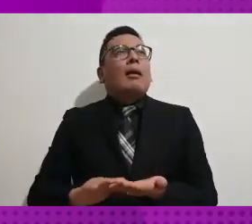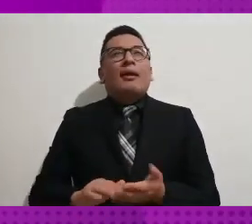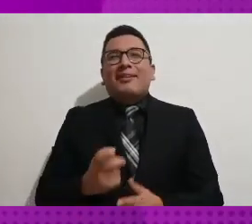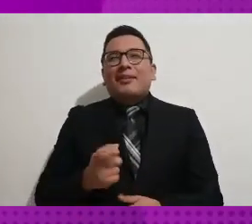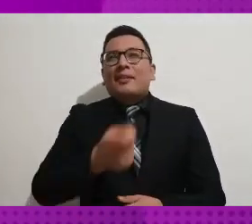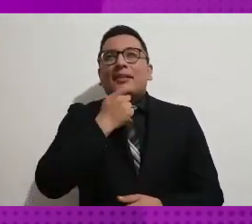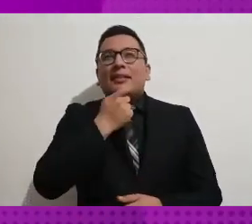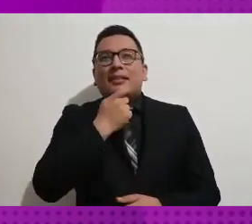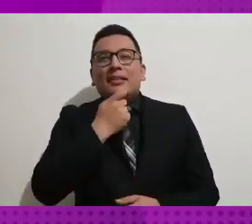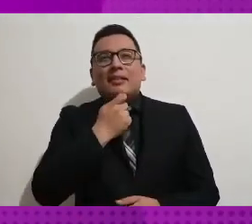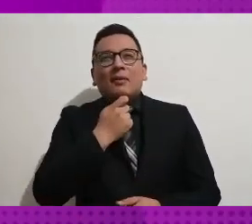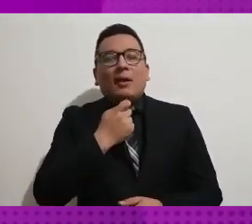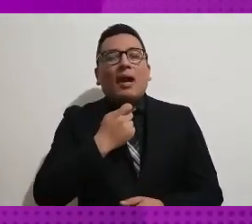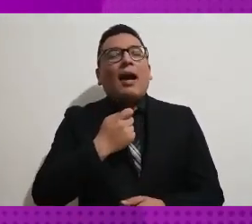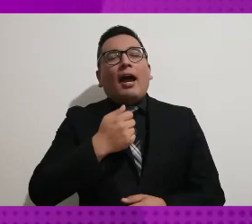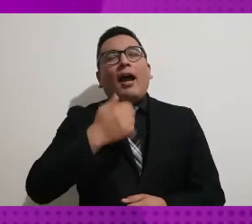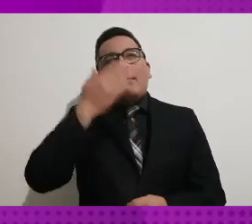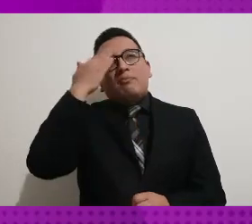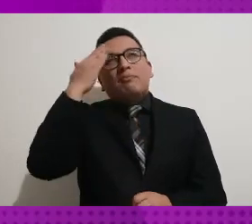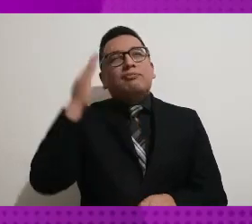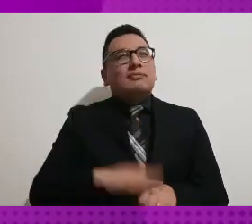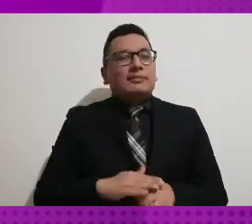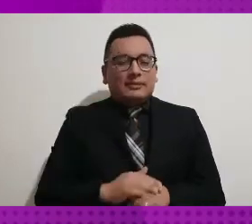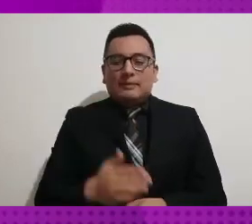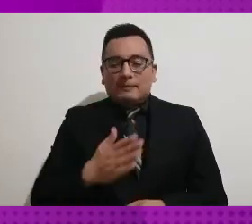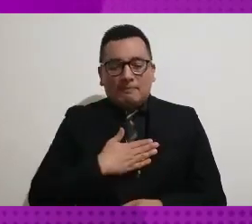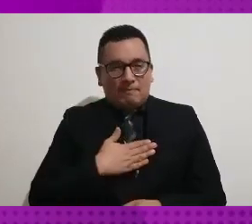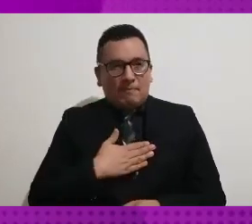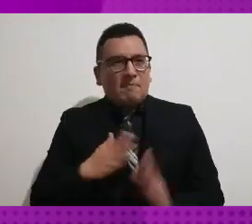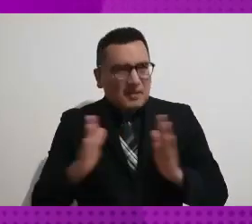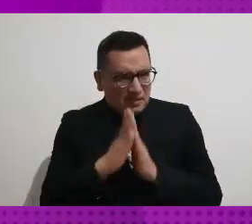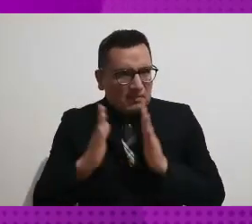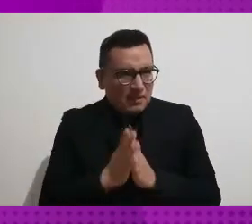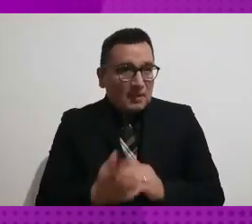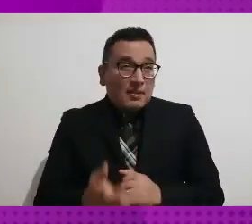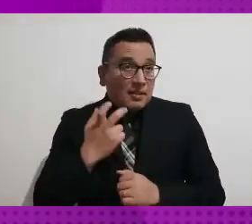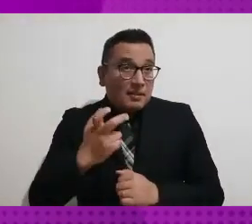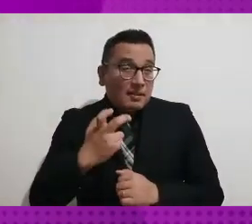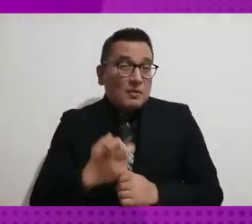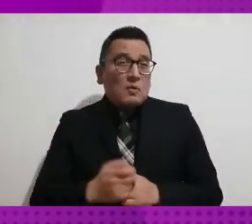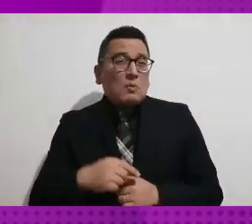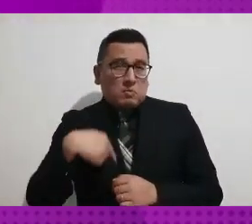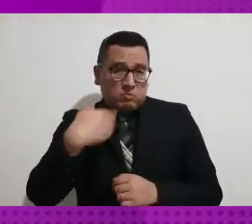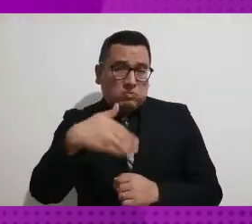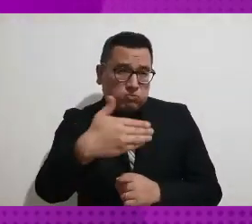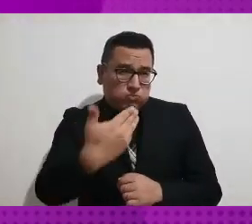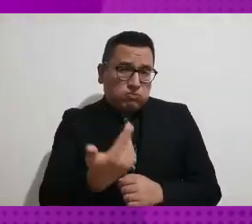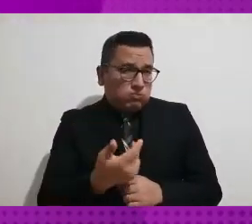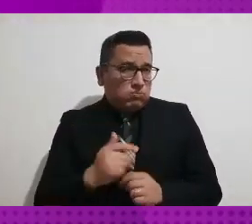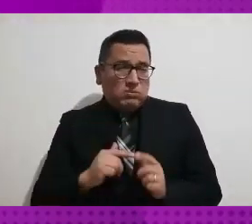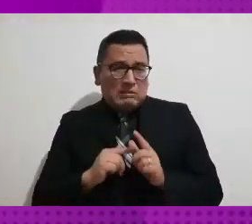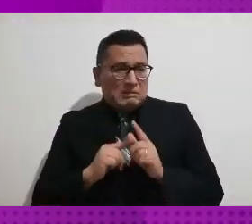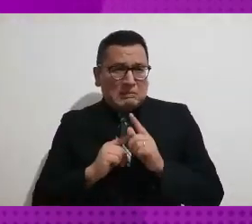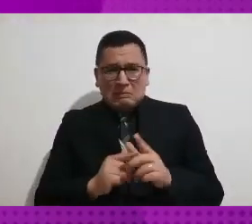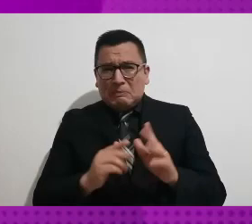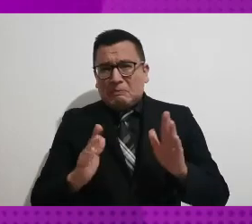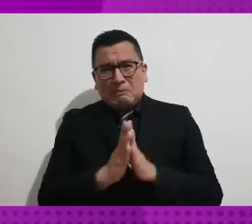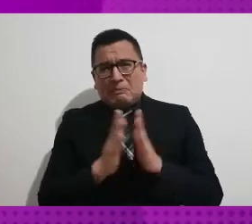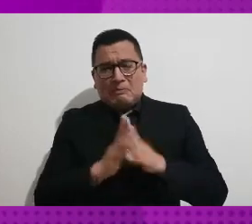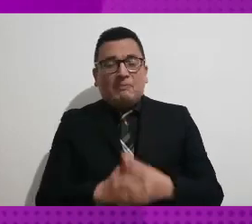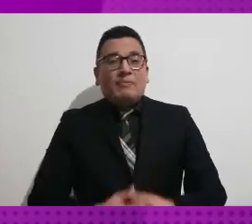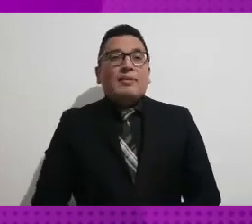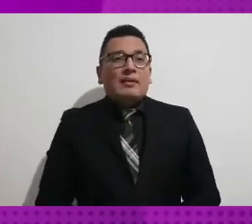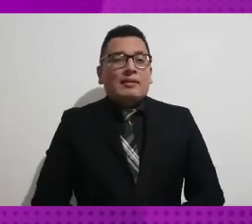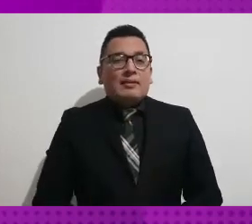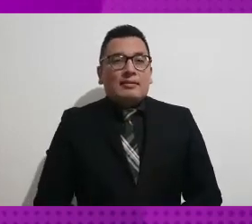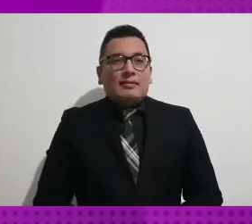tener marcado que participó y él va a querer seguir participando, y te puedo asegurar que las personas con los